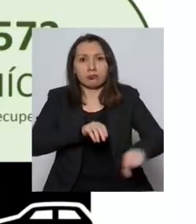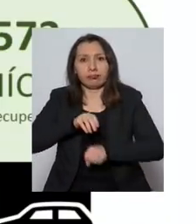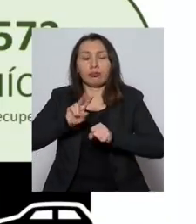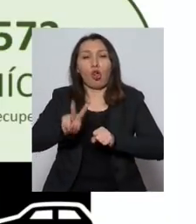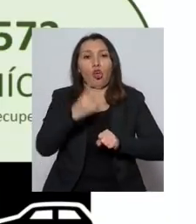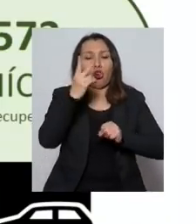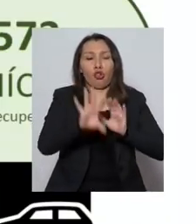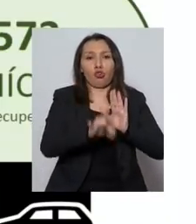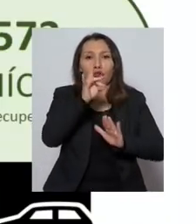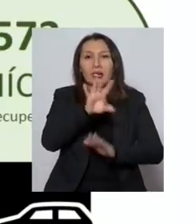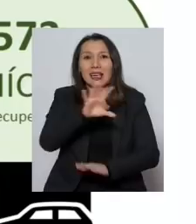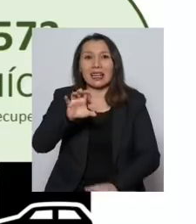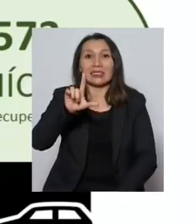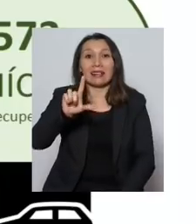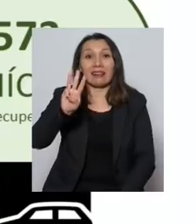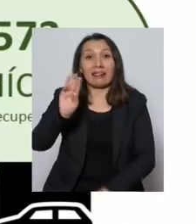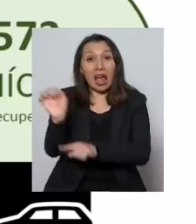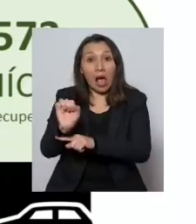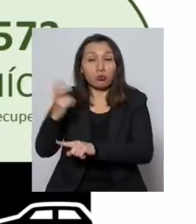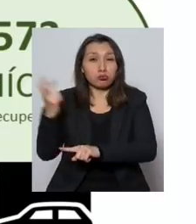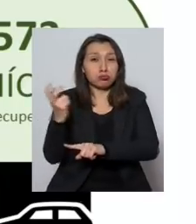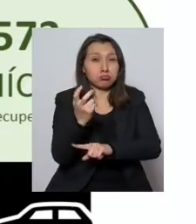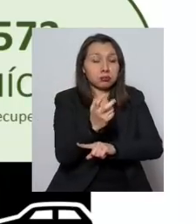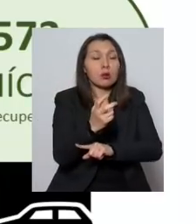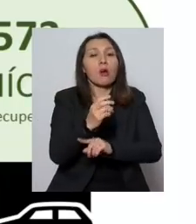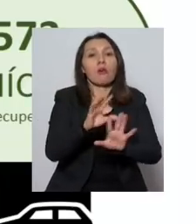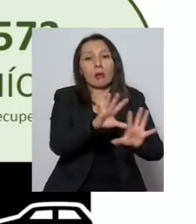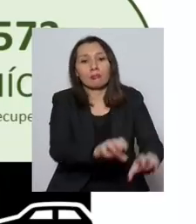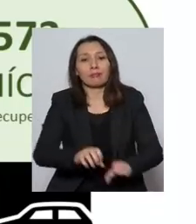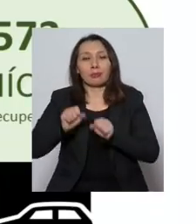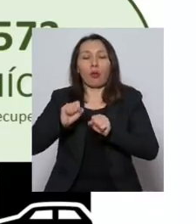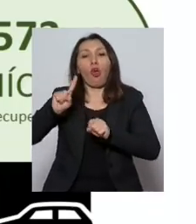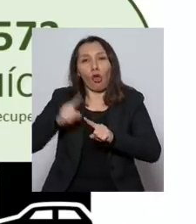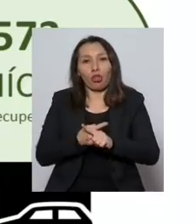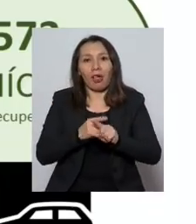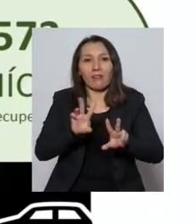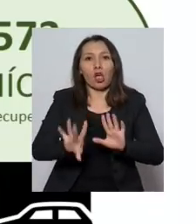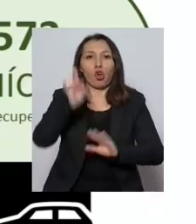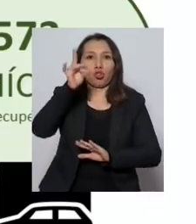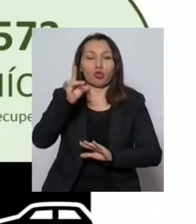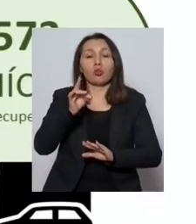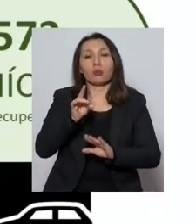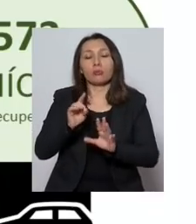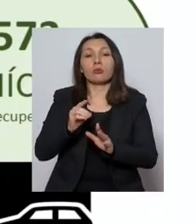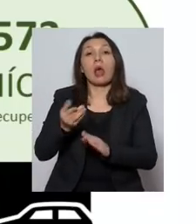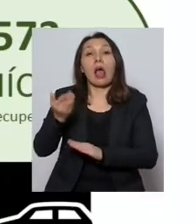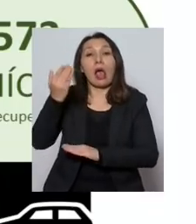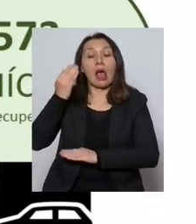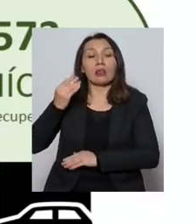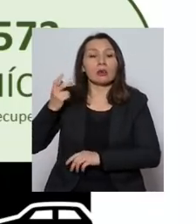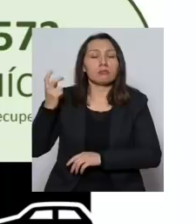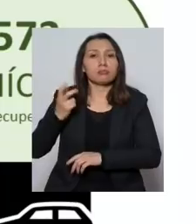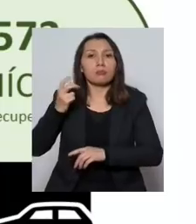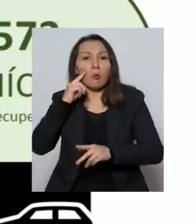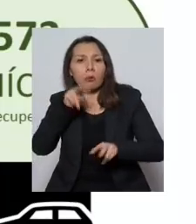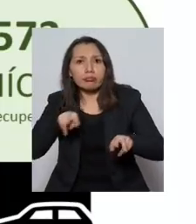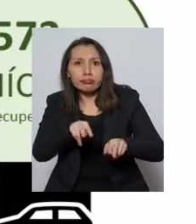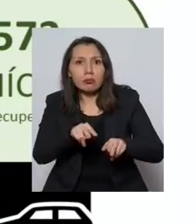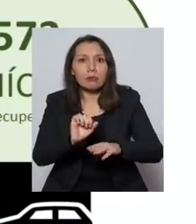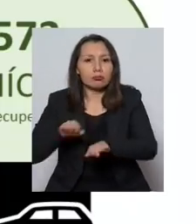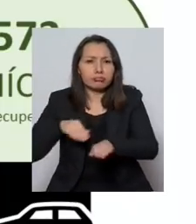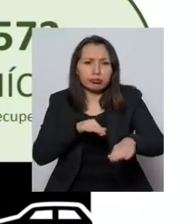además 573 vehículos que fueron robados, ¿cierto?, o fueron recuperados en procedimientos